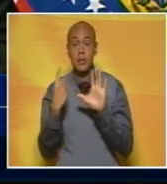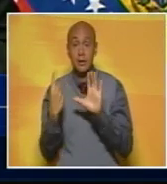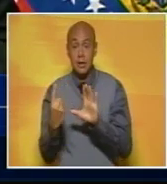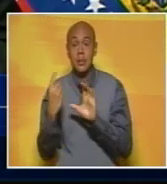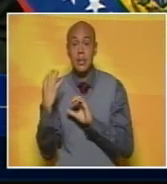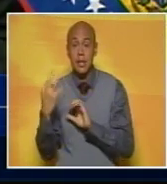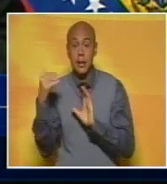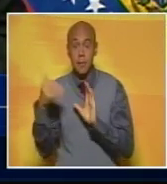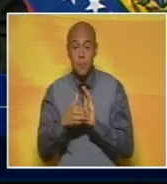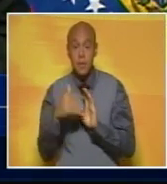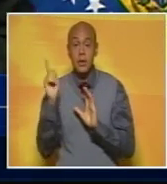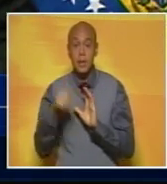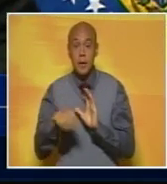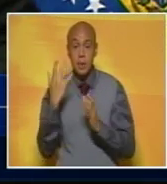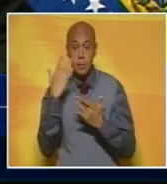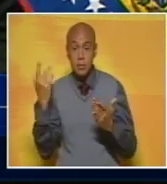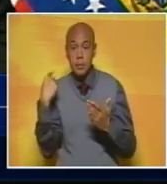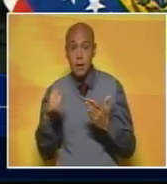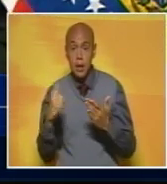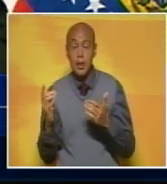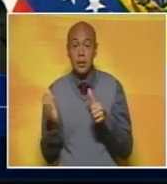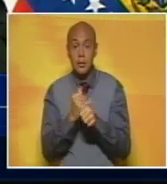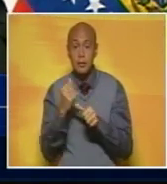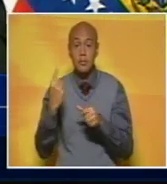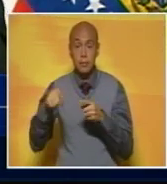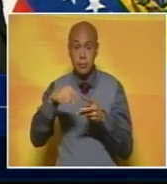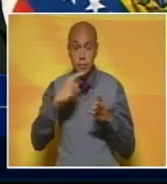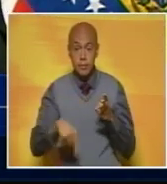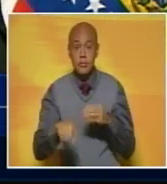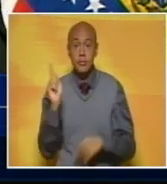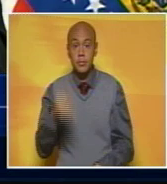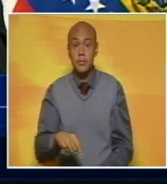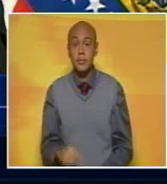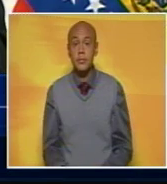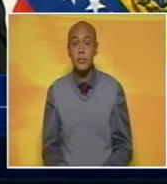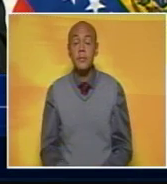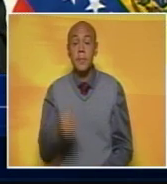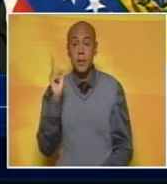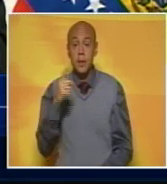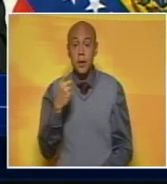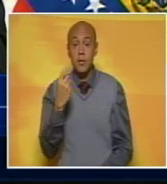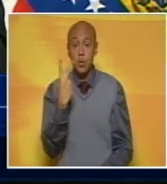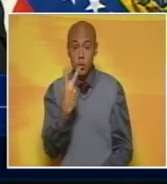363.146 evidencias en los distintos laboratorios,